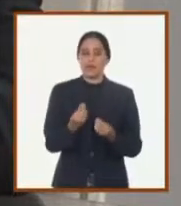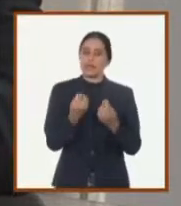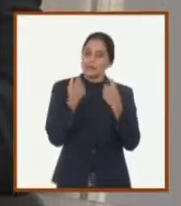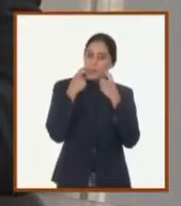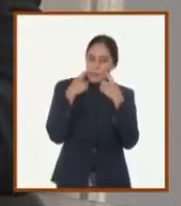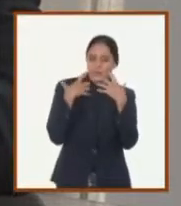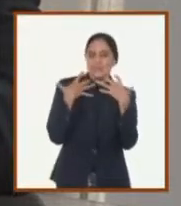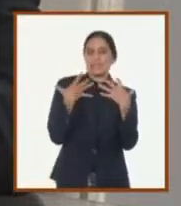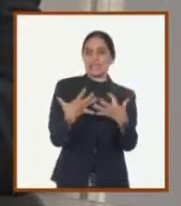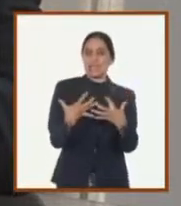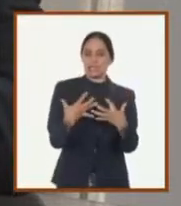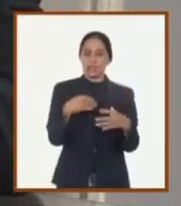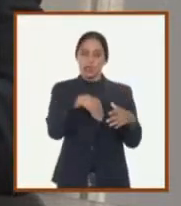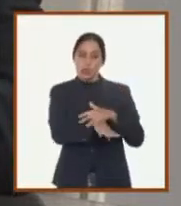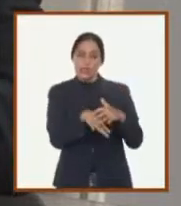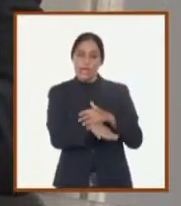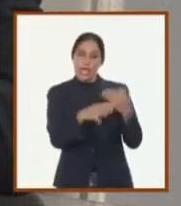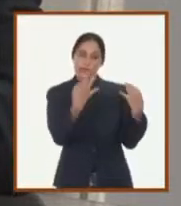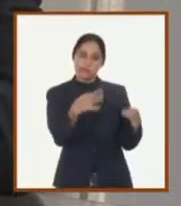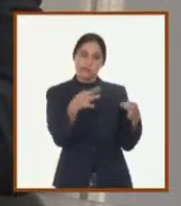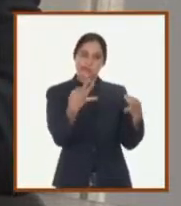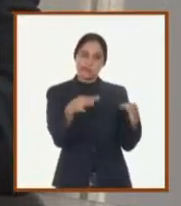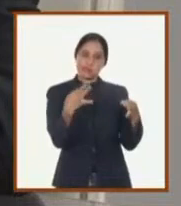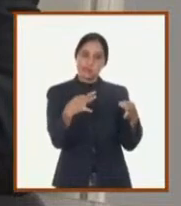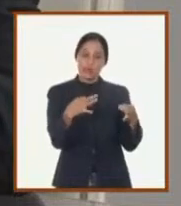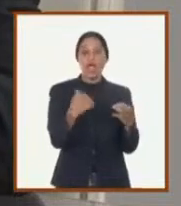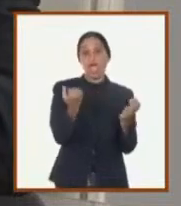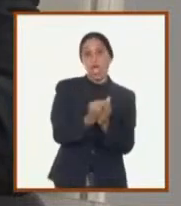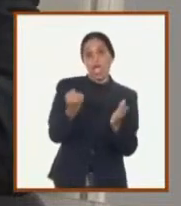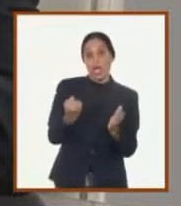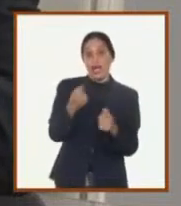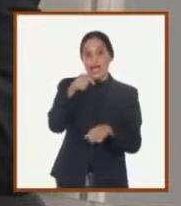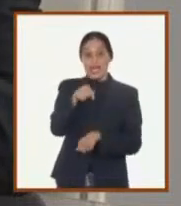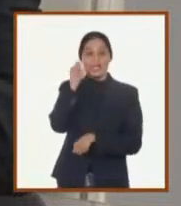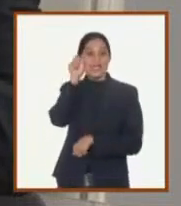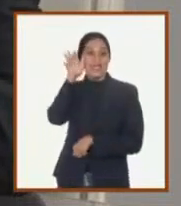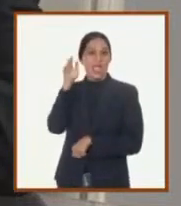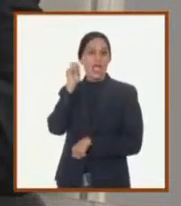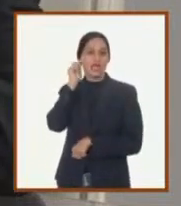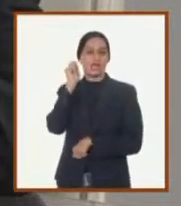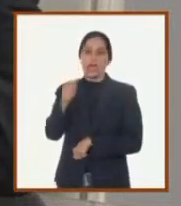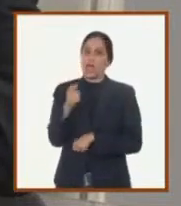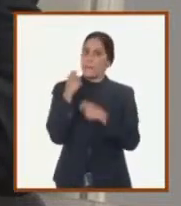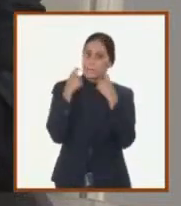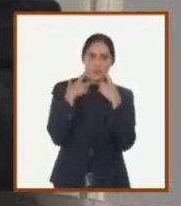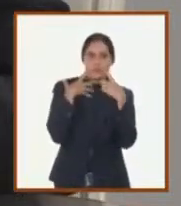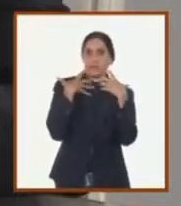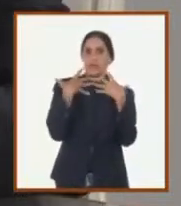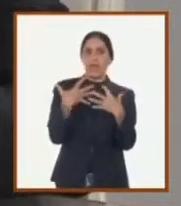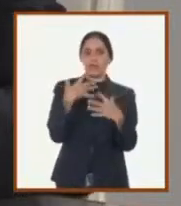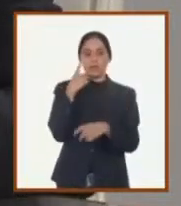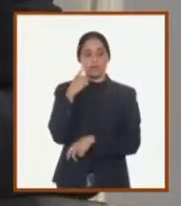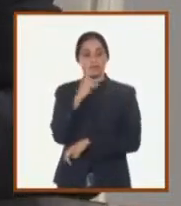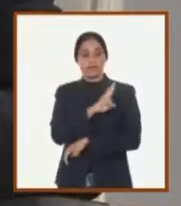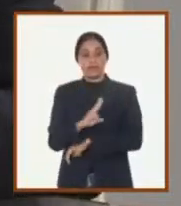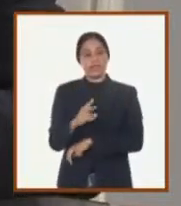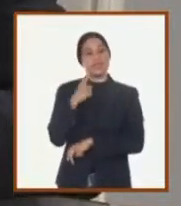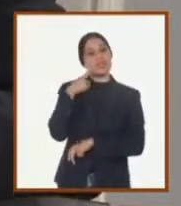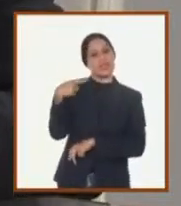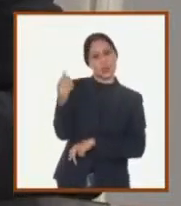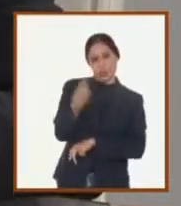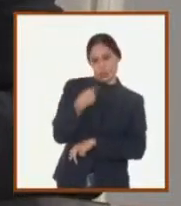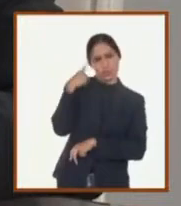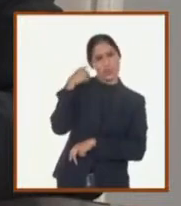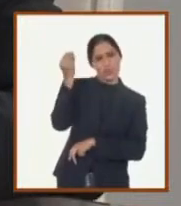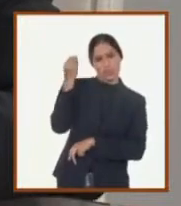conservar los documentos y en eso Celia Tuvo una visión extraordinaria porque sabemos los rigores de una guerra de